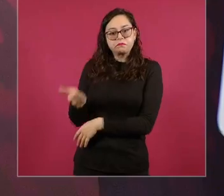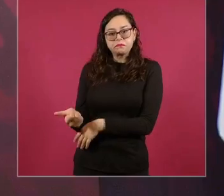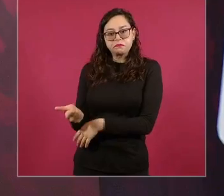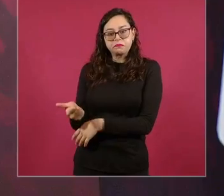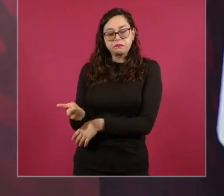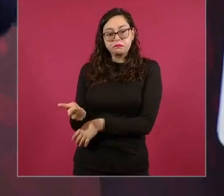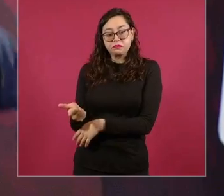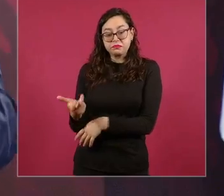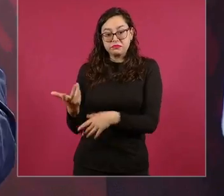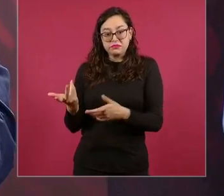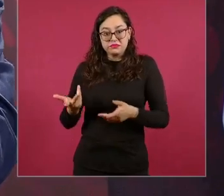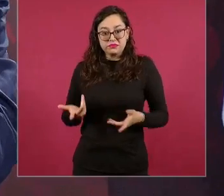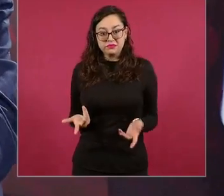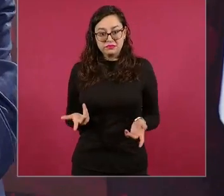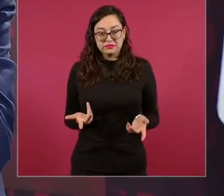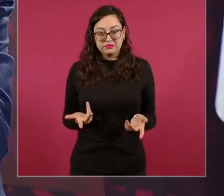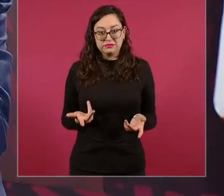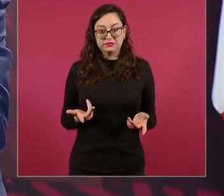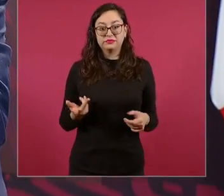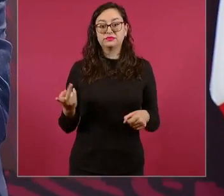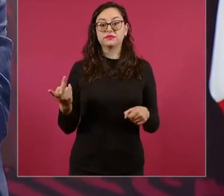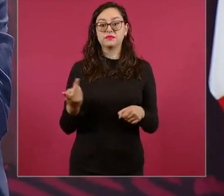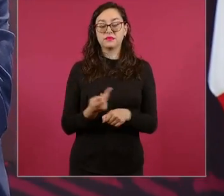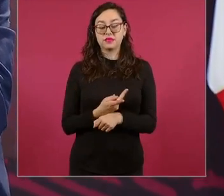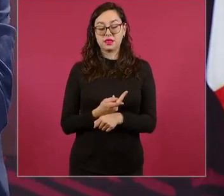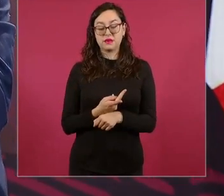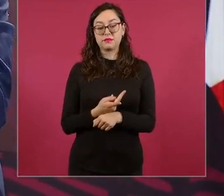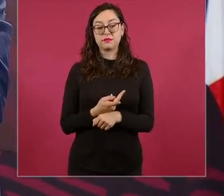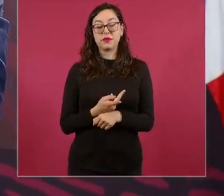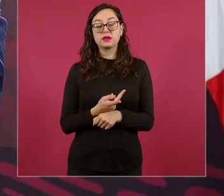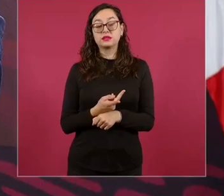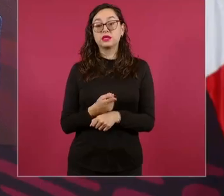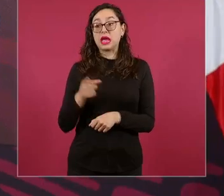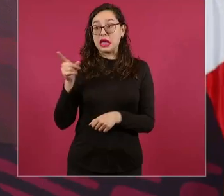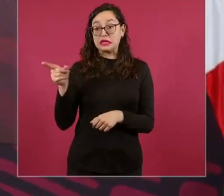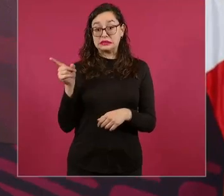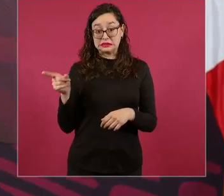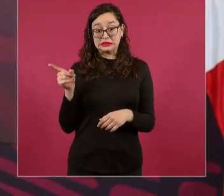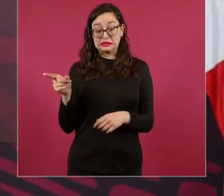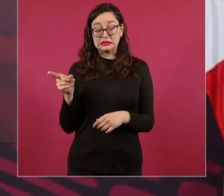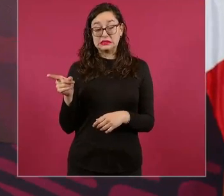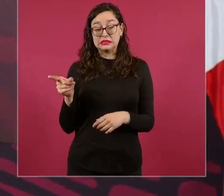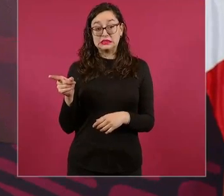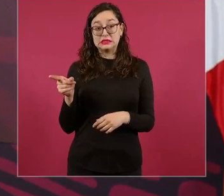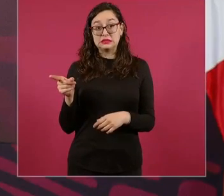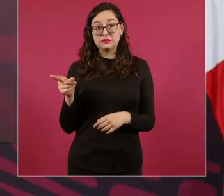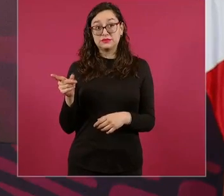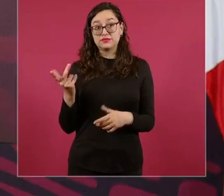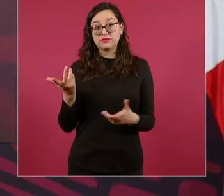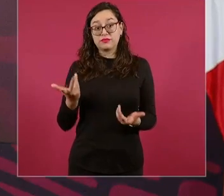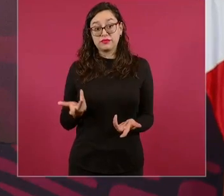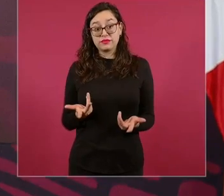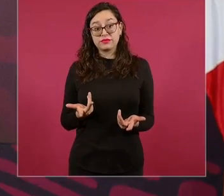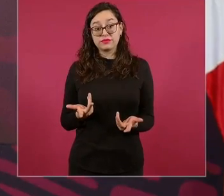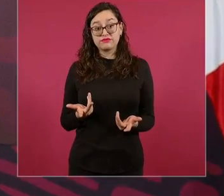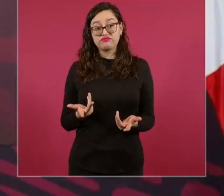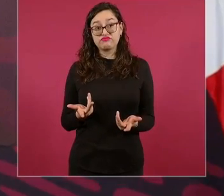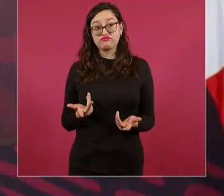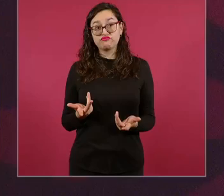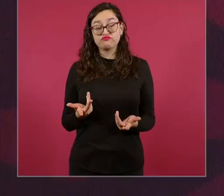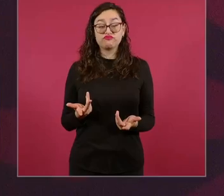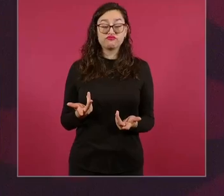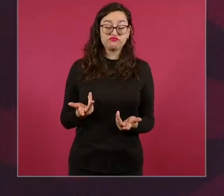lo que se consideraba